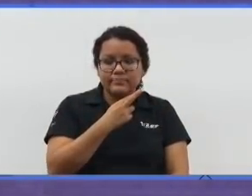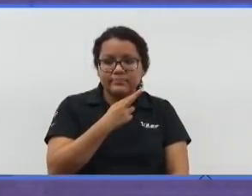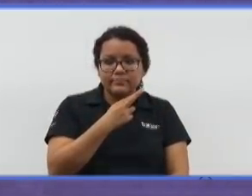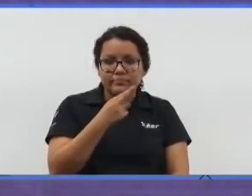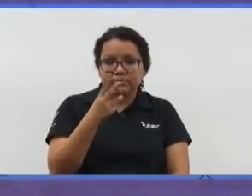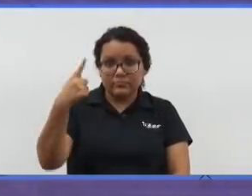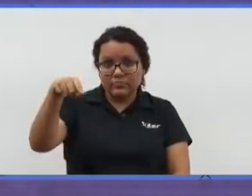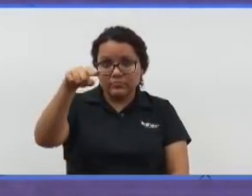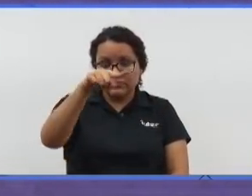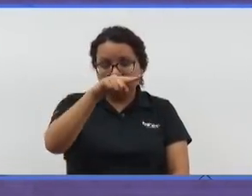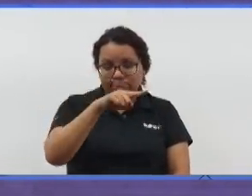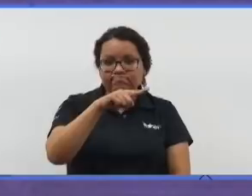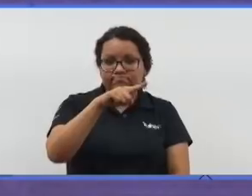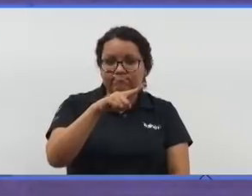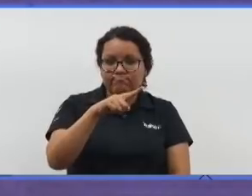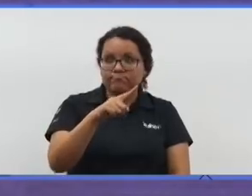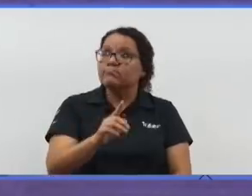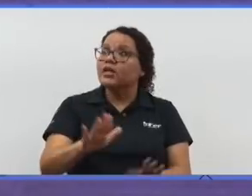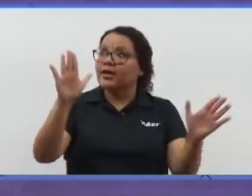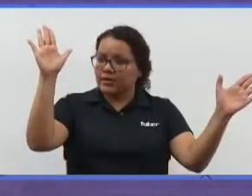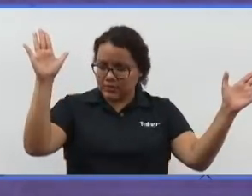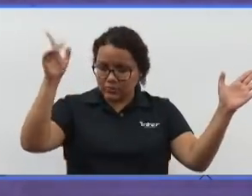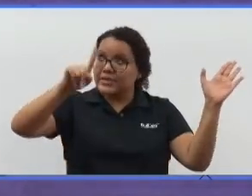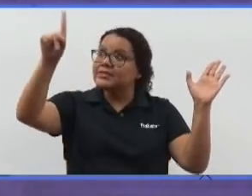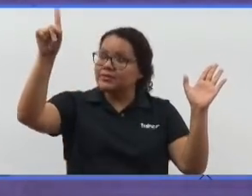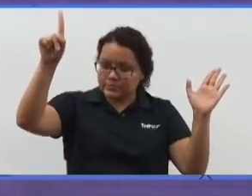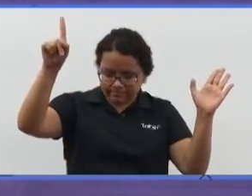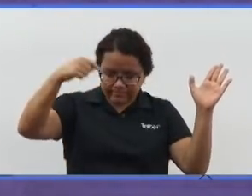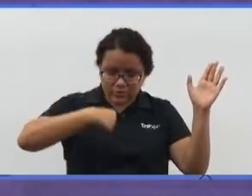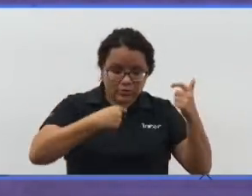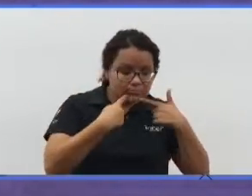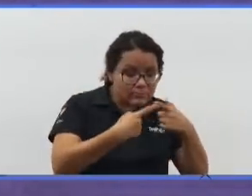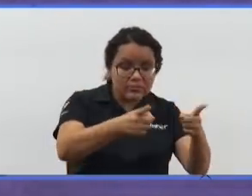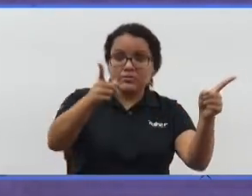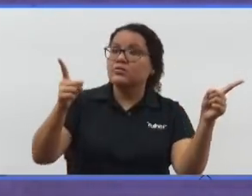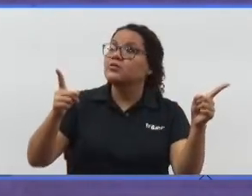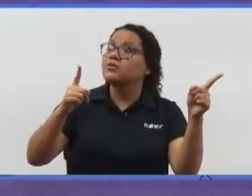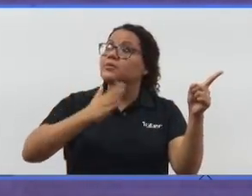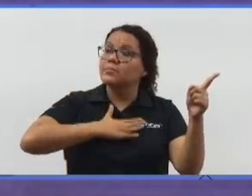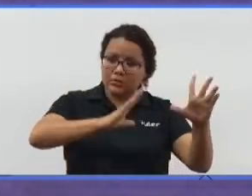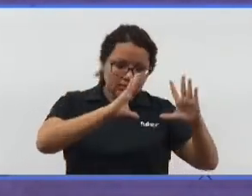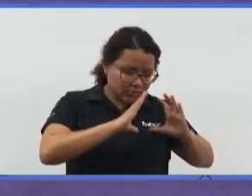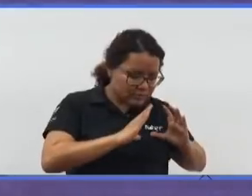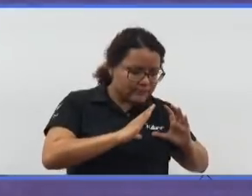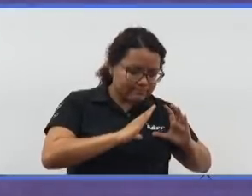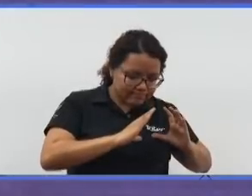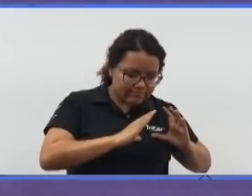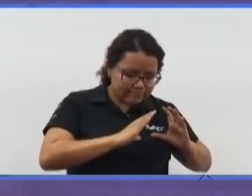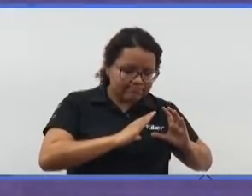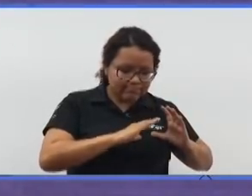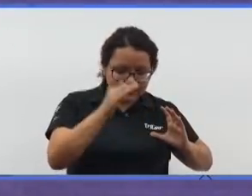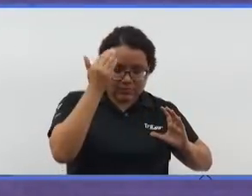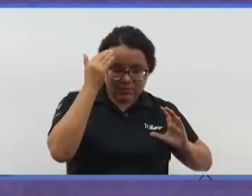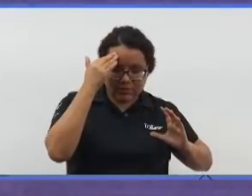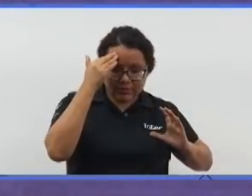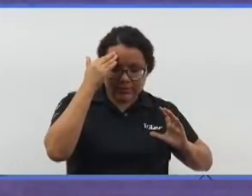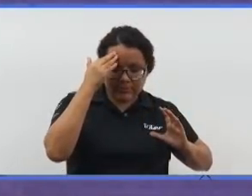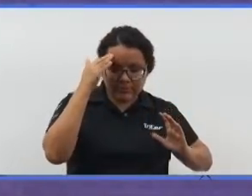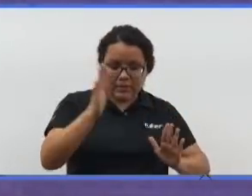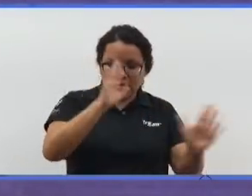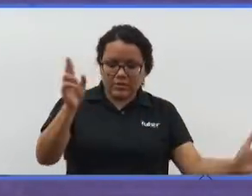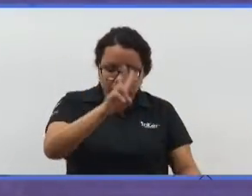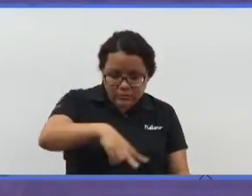confesar es con tu boca que jesús es del señor y creer es en tu corazón que dios no levantó de los muertos dice la palabra